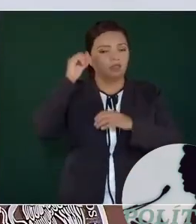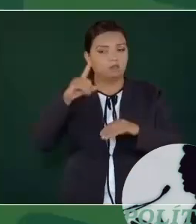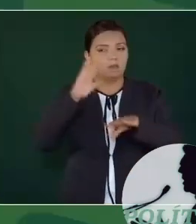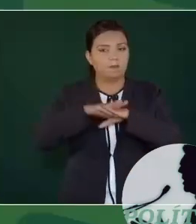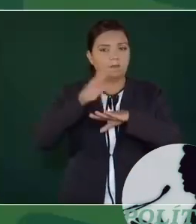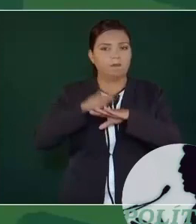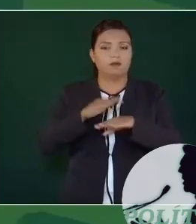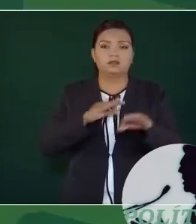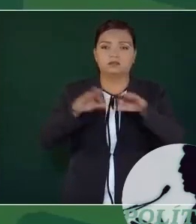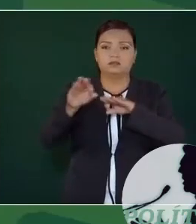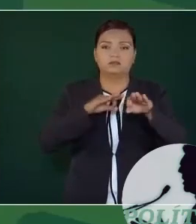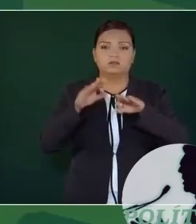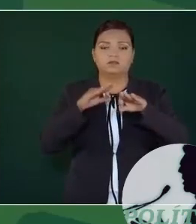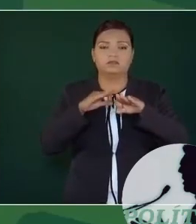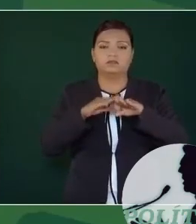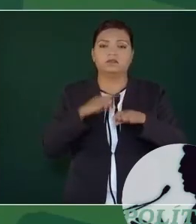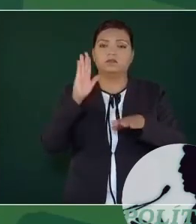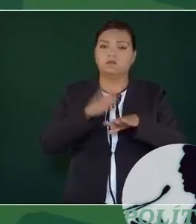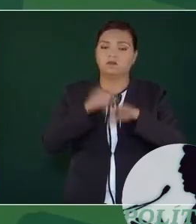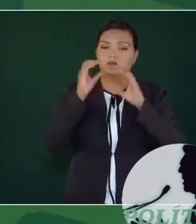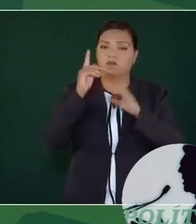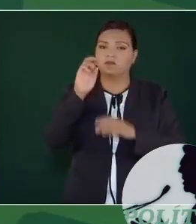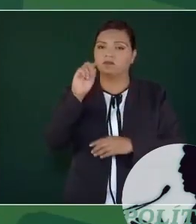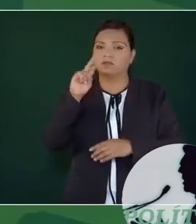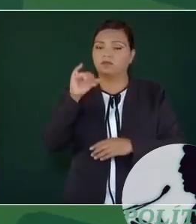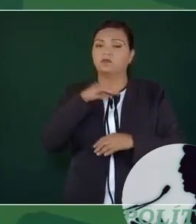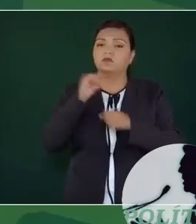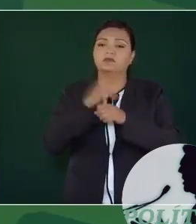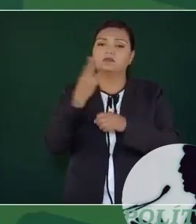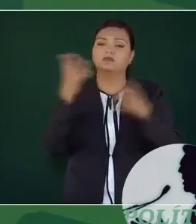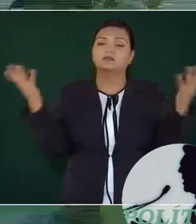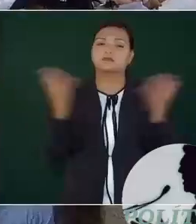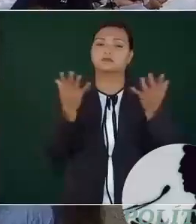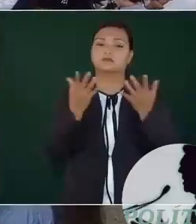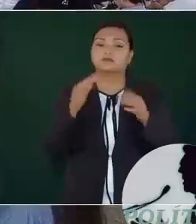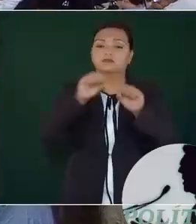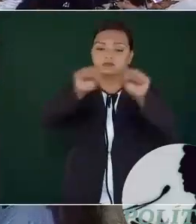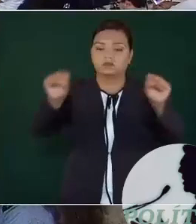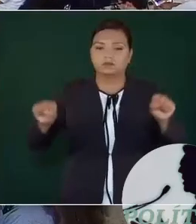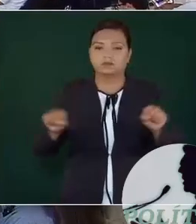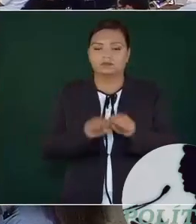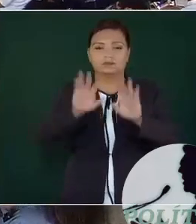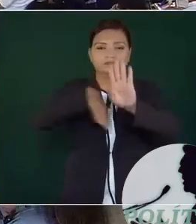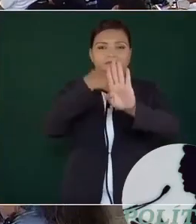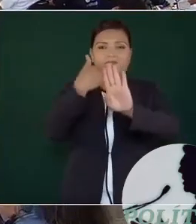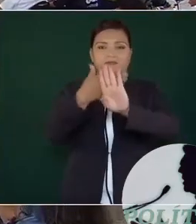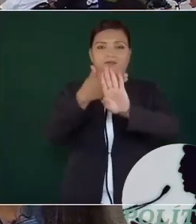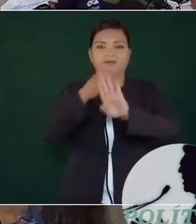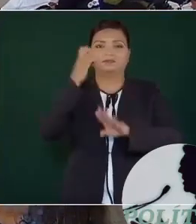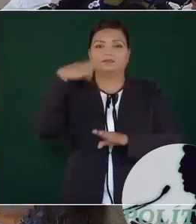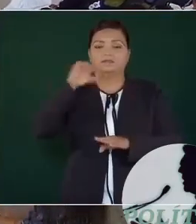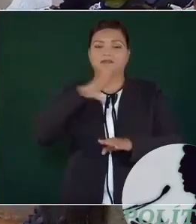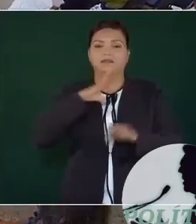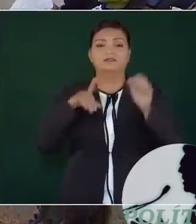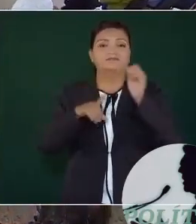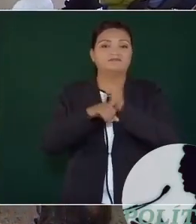la gran labor disuasiva y preventiva que debemos realizar en el aula contra los daños que causa